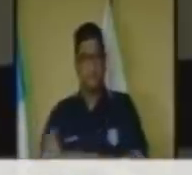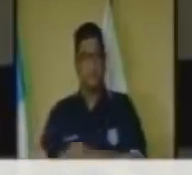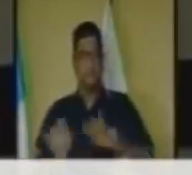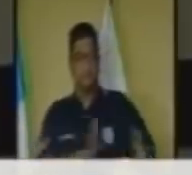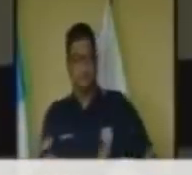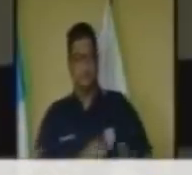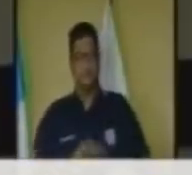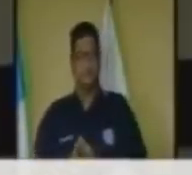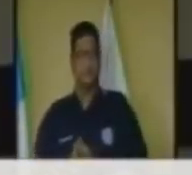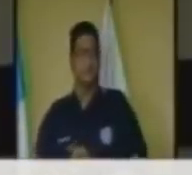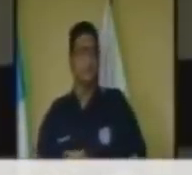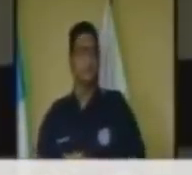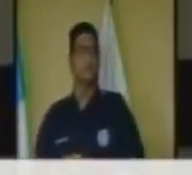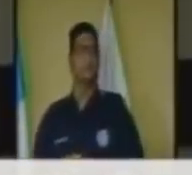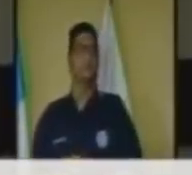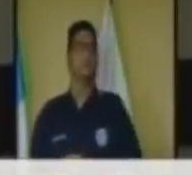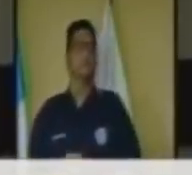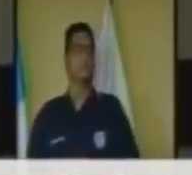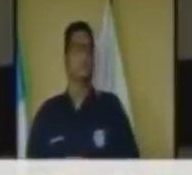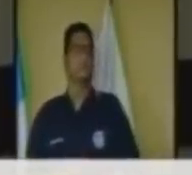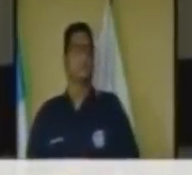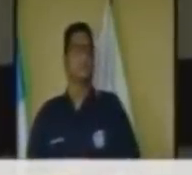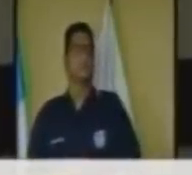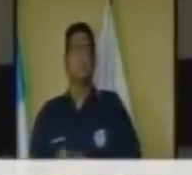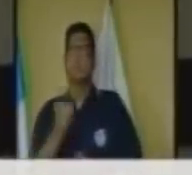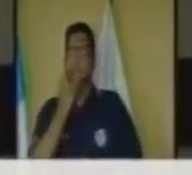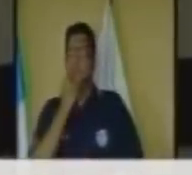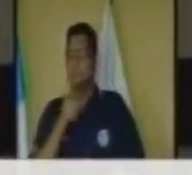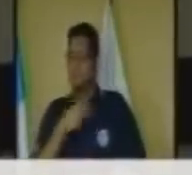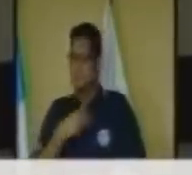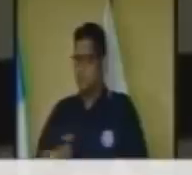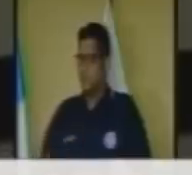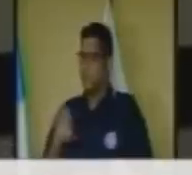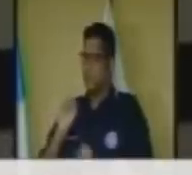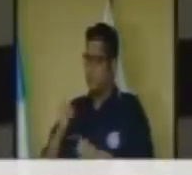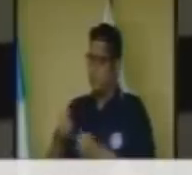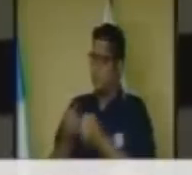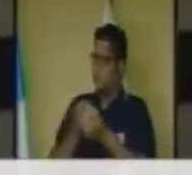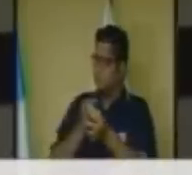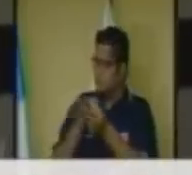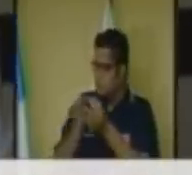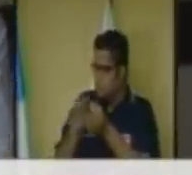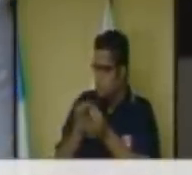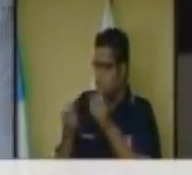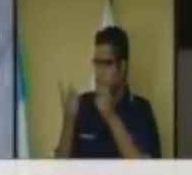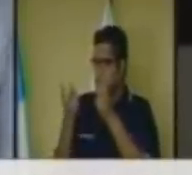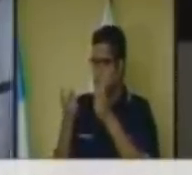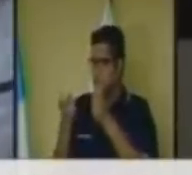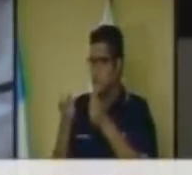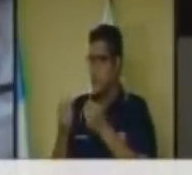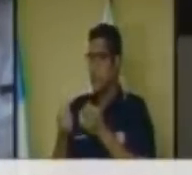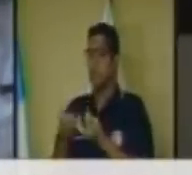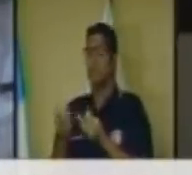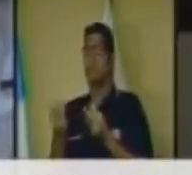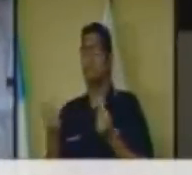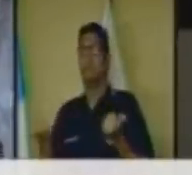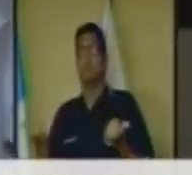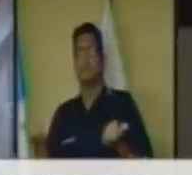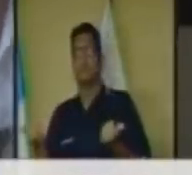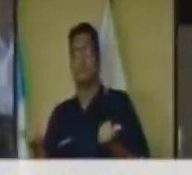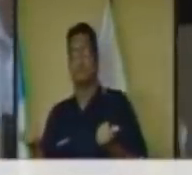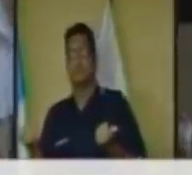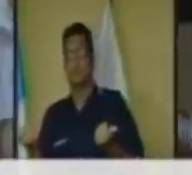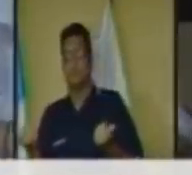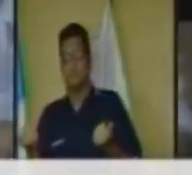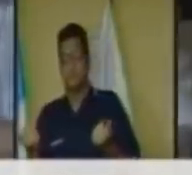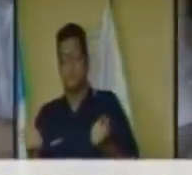¿Es para el ministro si puede reiterar estas recomendaciones a la población, ya que ellos están acudiendo a